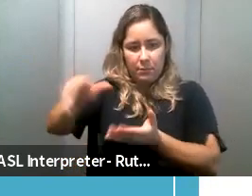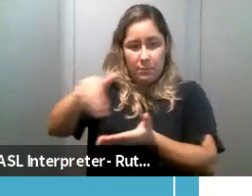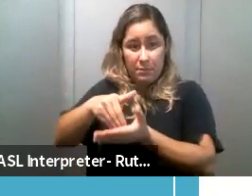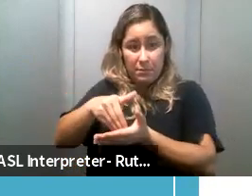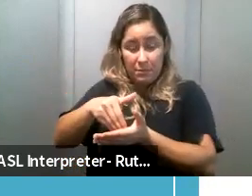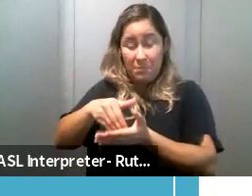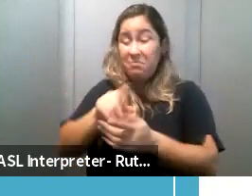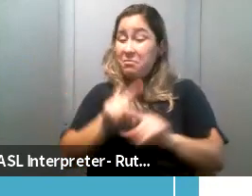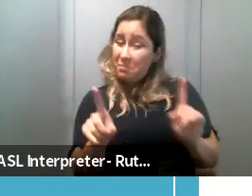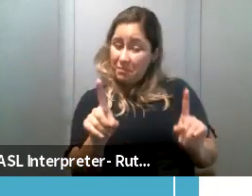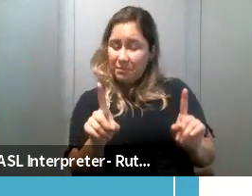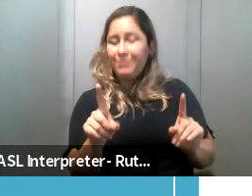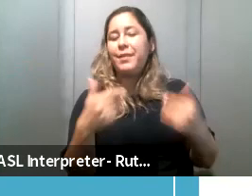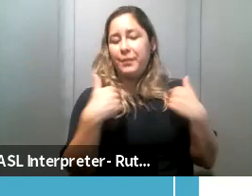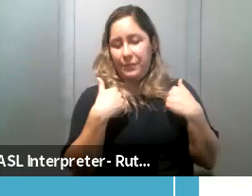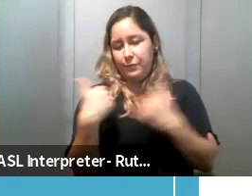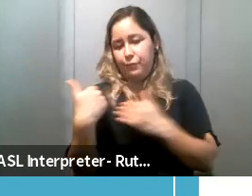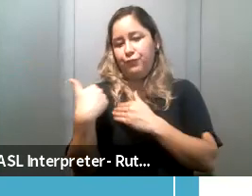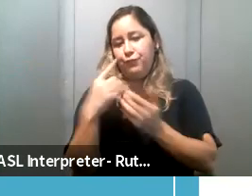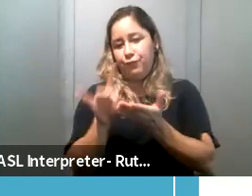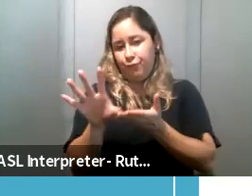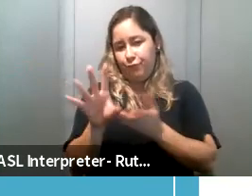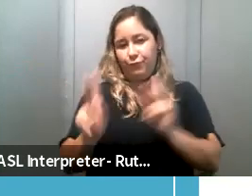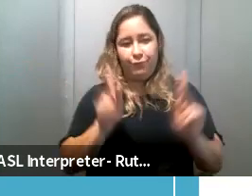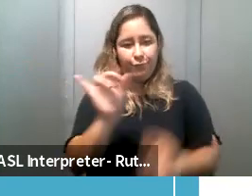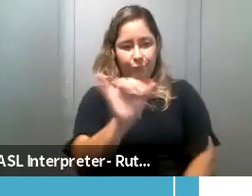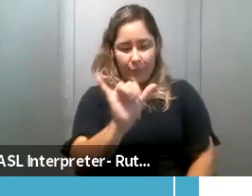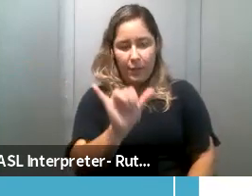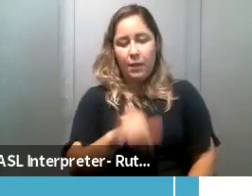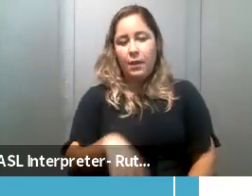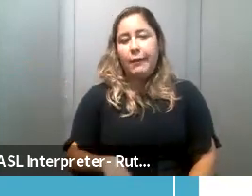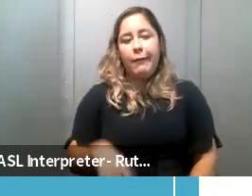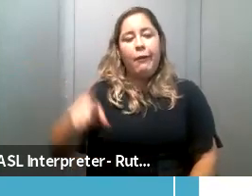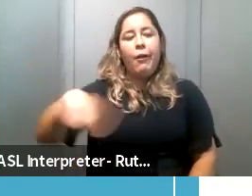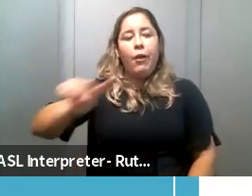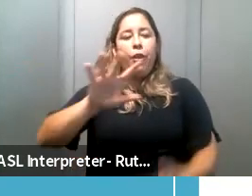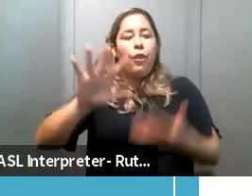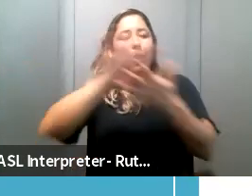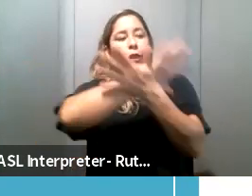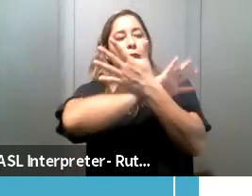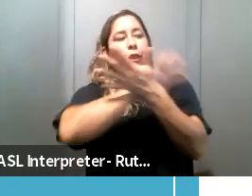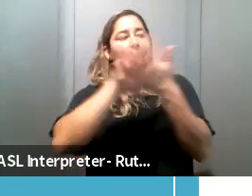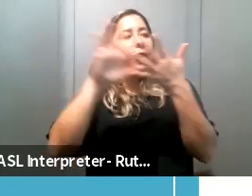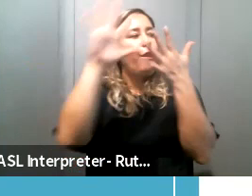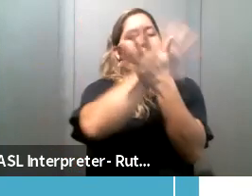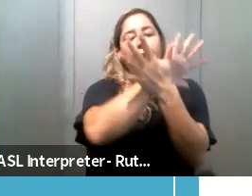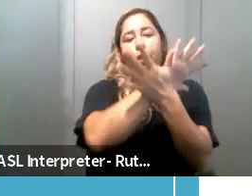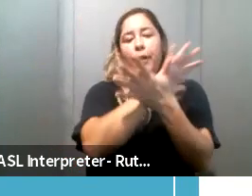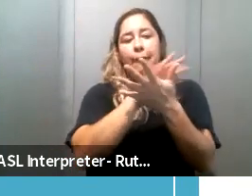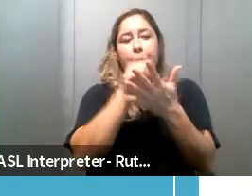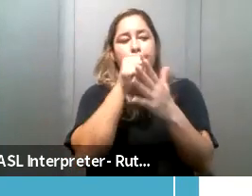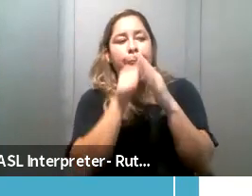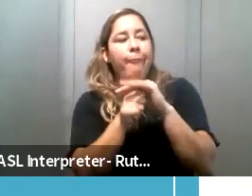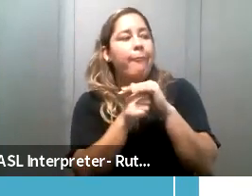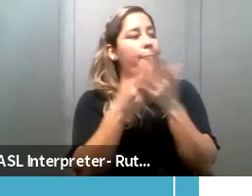deportar a estas personas. Entonces, siempre hay problemas de transparencia, no tenemos información suficiente sobre lo que